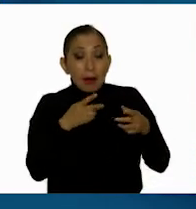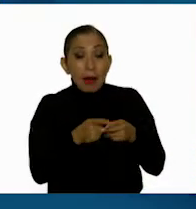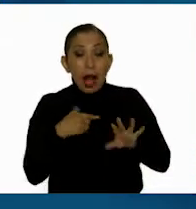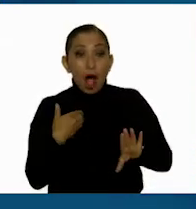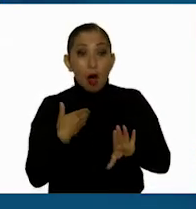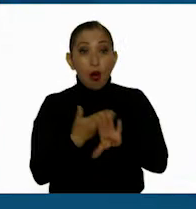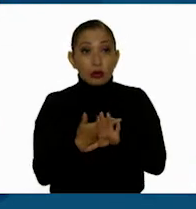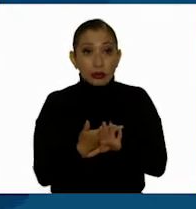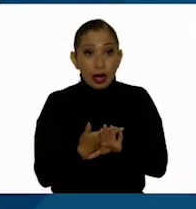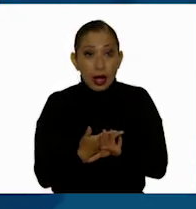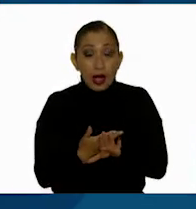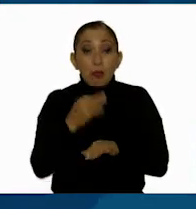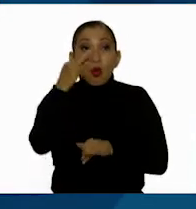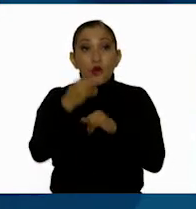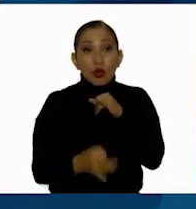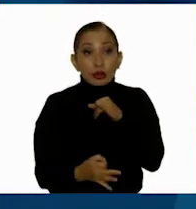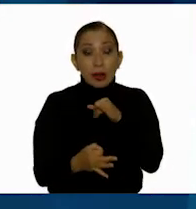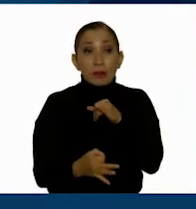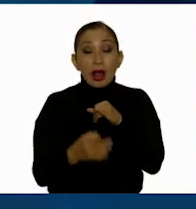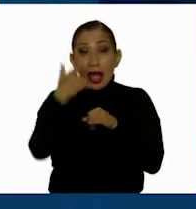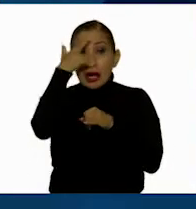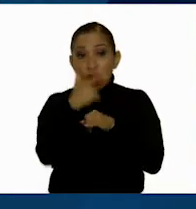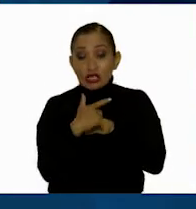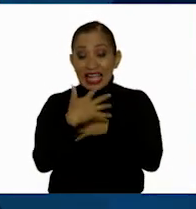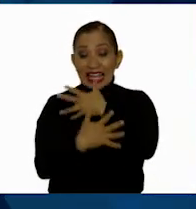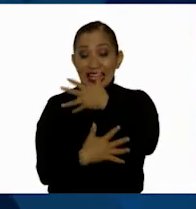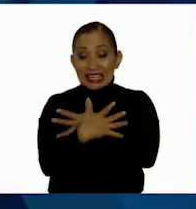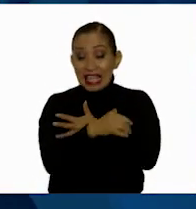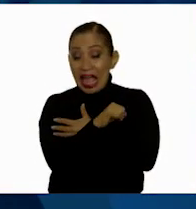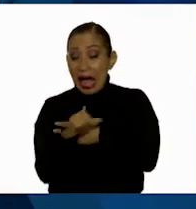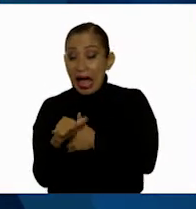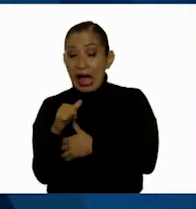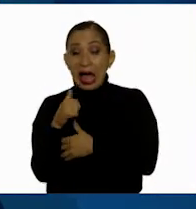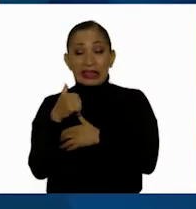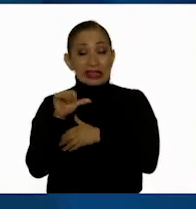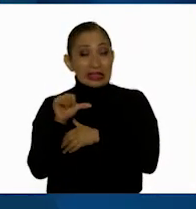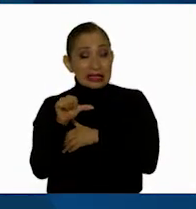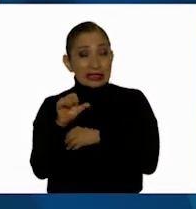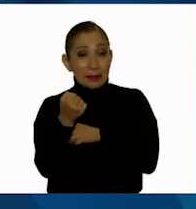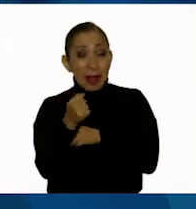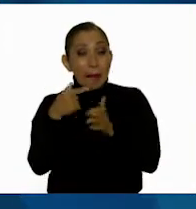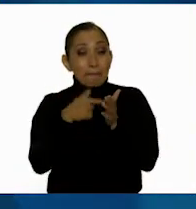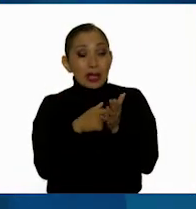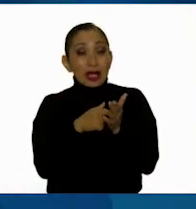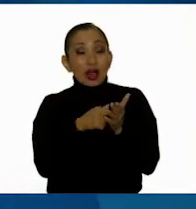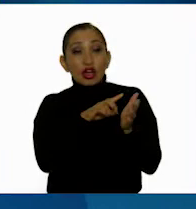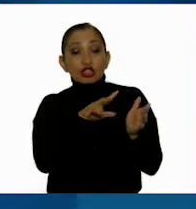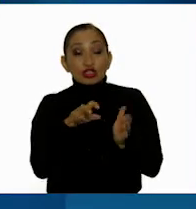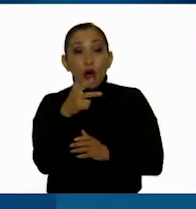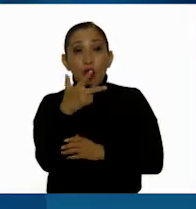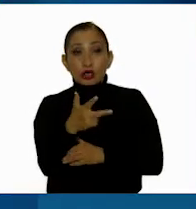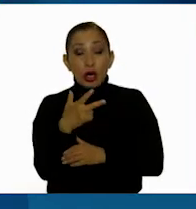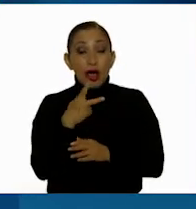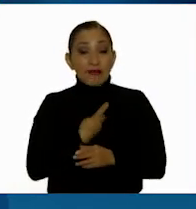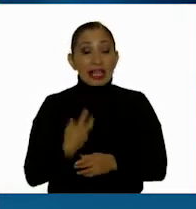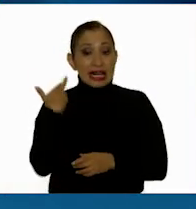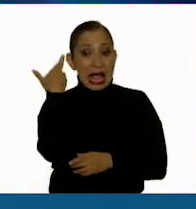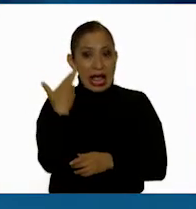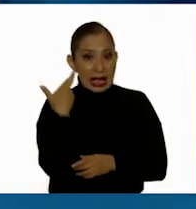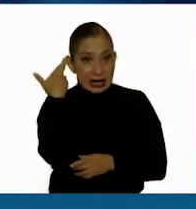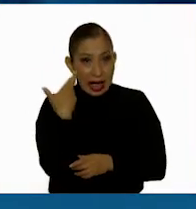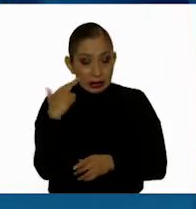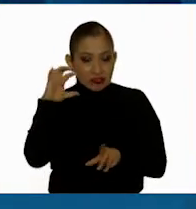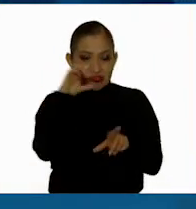golpe. Finalmente, en la noche del 15 al 16 de septiembre de 1808, el virrey Iturrigaray es